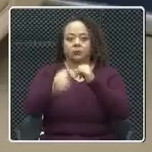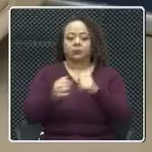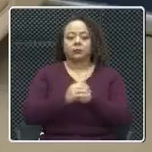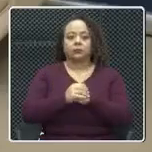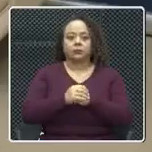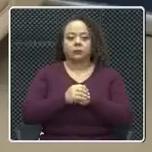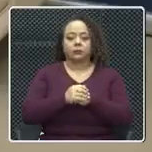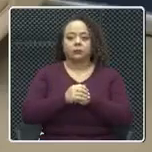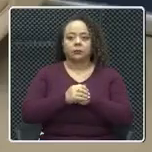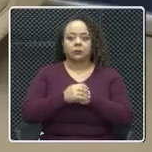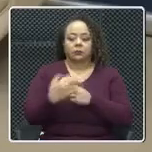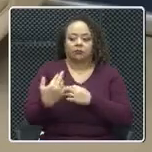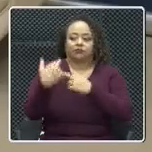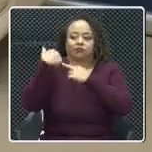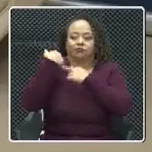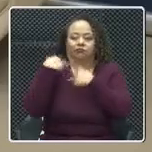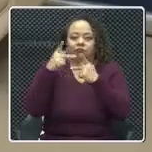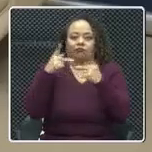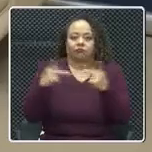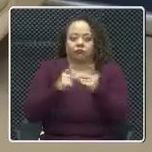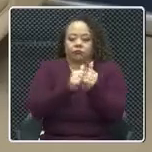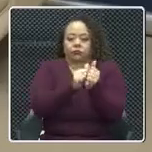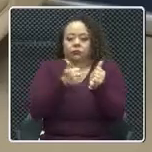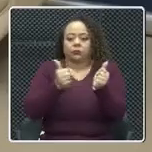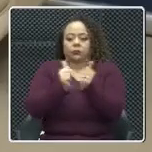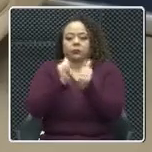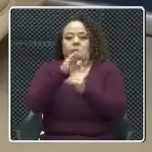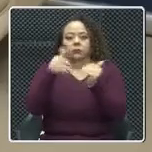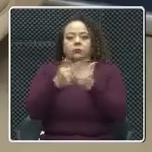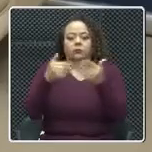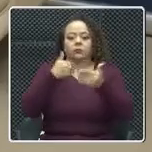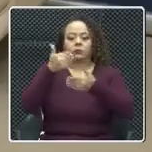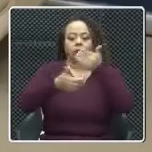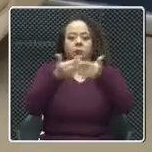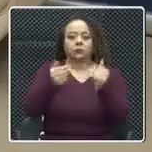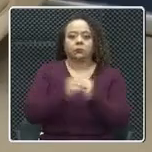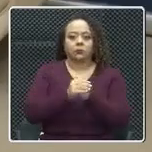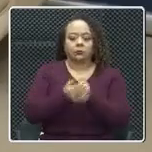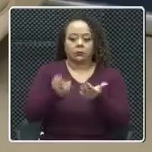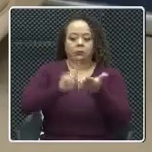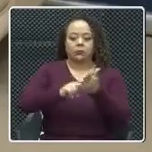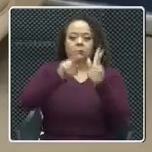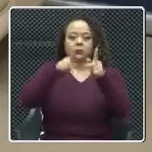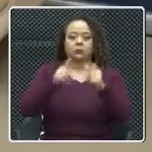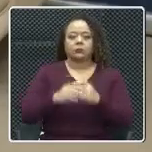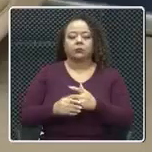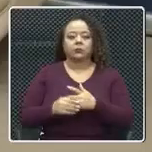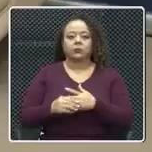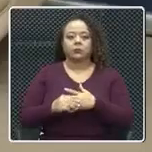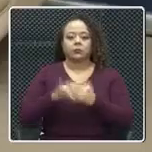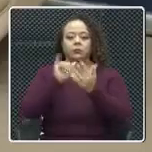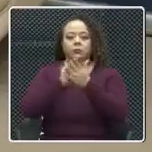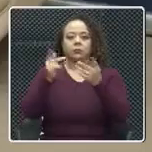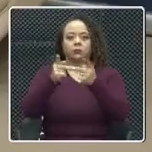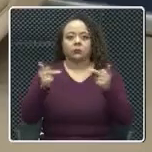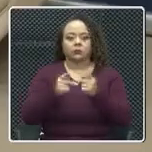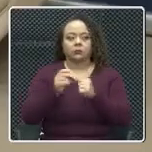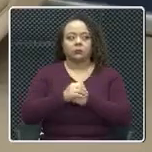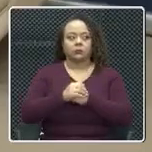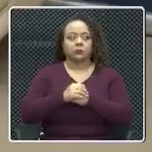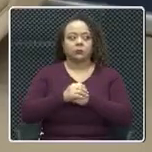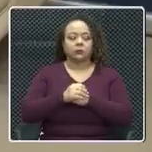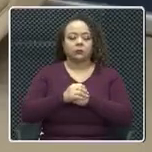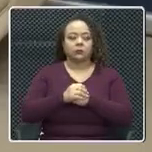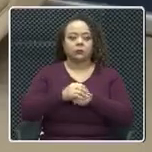llevando recargos de puestos donde se atrasan con todo el proceso de nombrar a la persona en ese puesto, donde